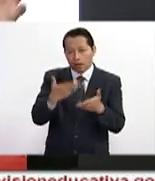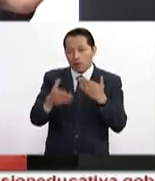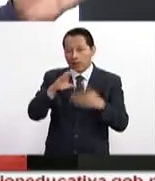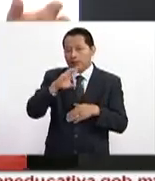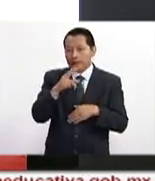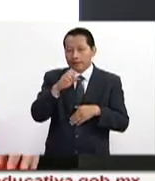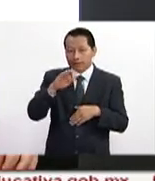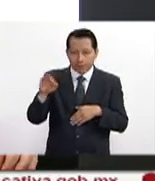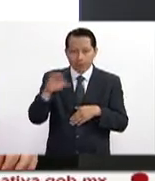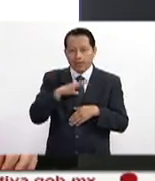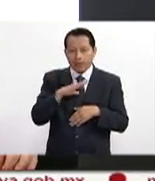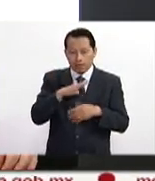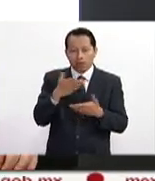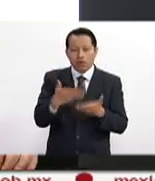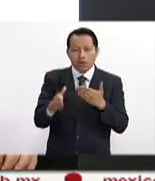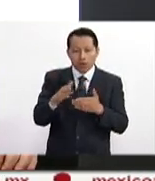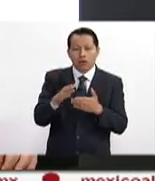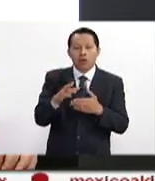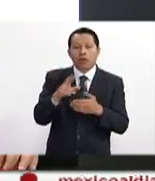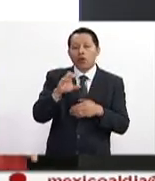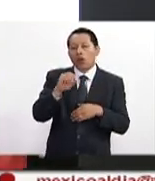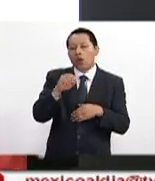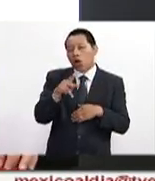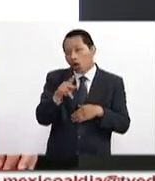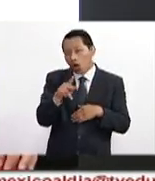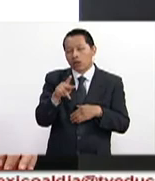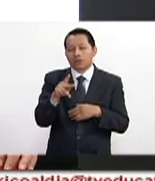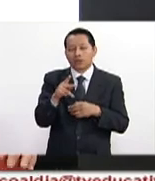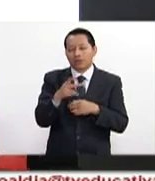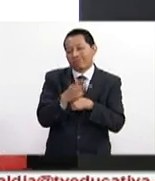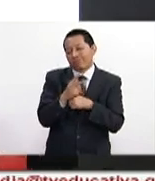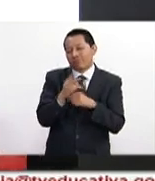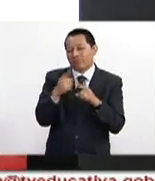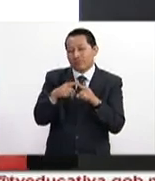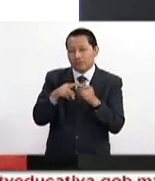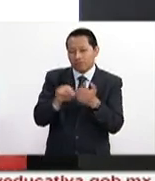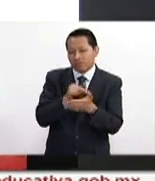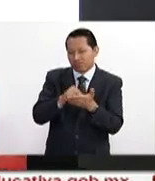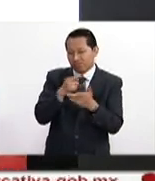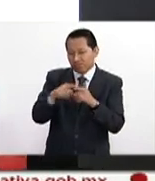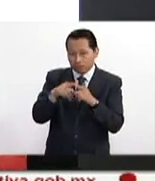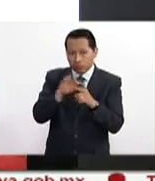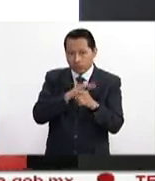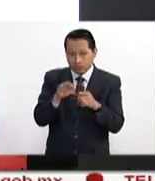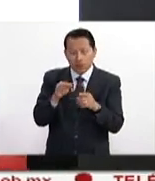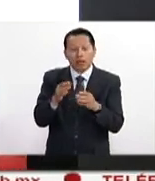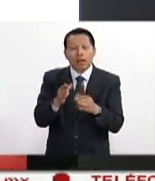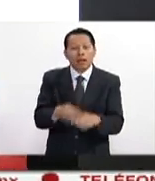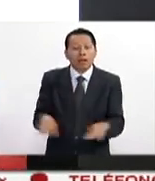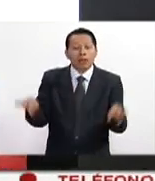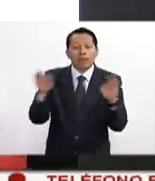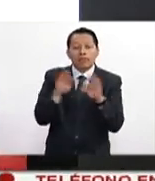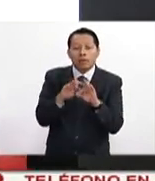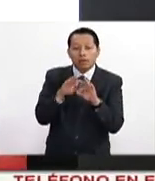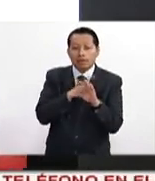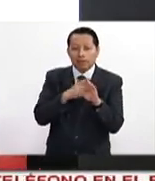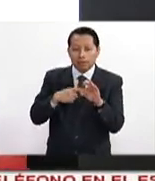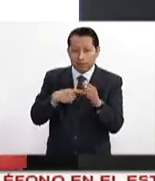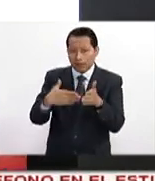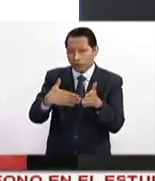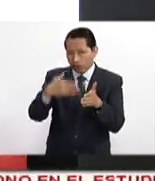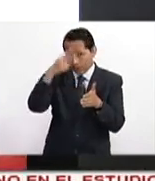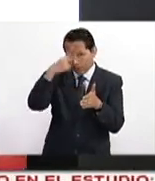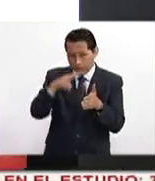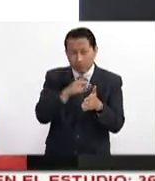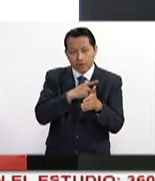¿no? Ya es que ahora son rockstars y firman autógrafos y todo. Claro. Y bueno, una de las cosas imprescindibles que debe de haber en la cocina mexicana